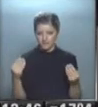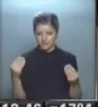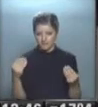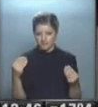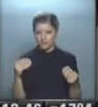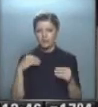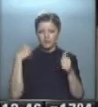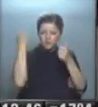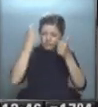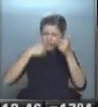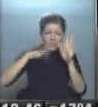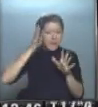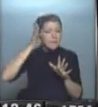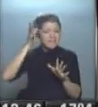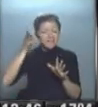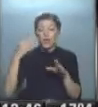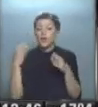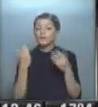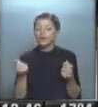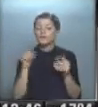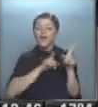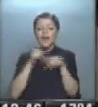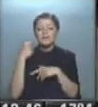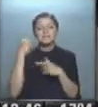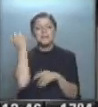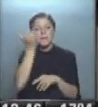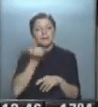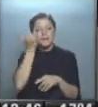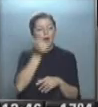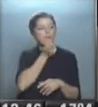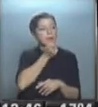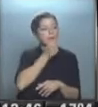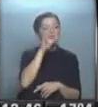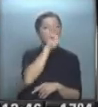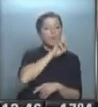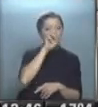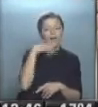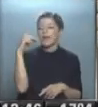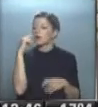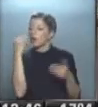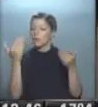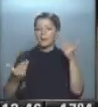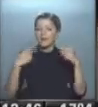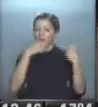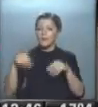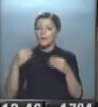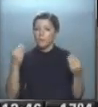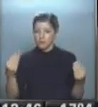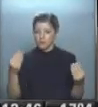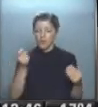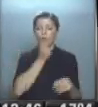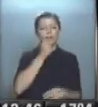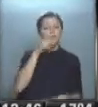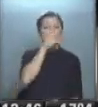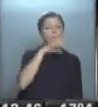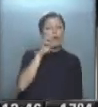Son tantos que es muy difícil a veces plantear cuál es la diferencia entre una mujer, lo que usa en Arabia Saudita, en algunas regiones de